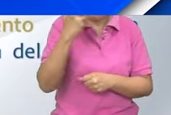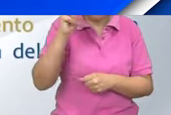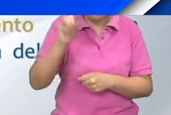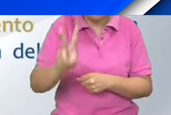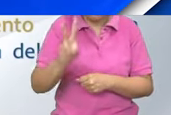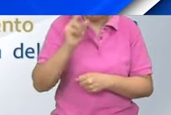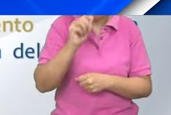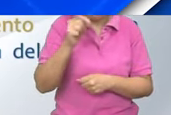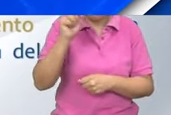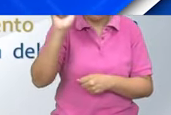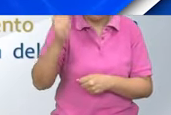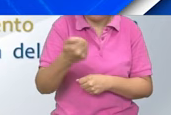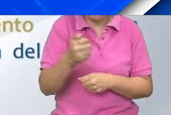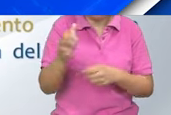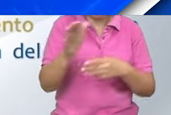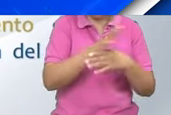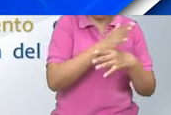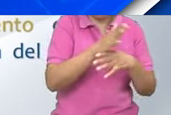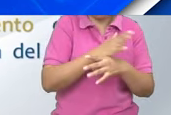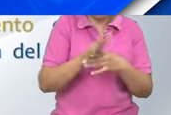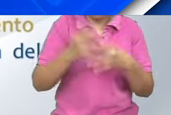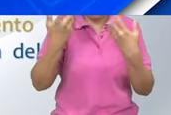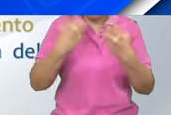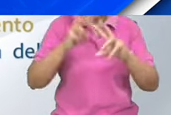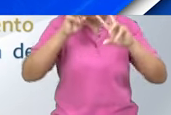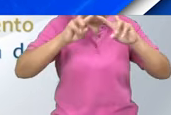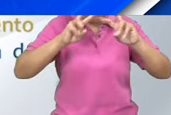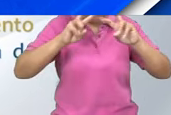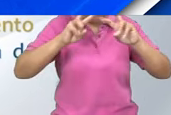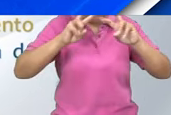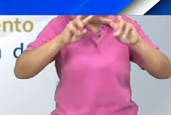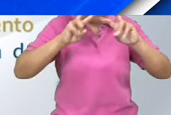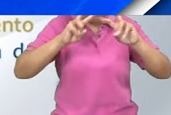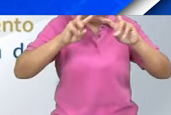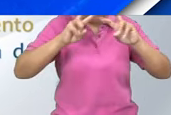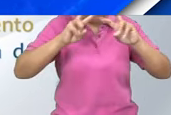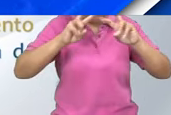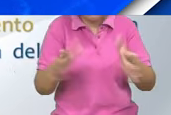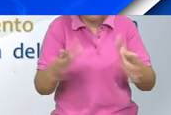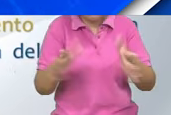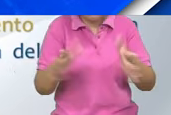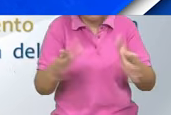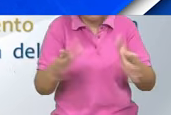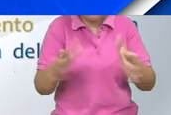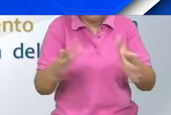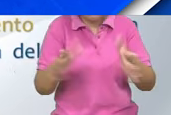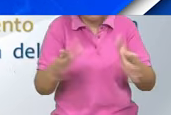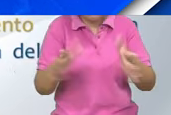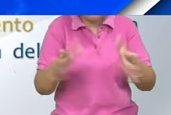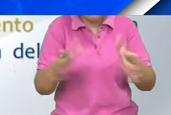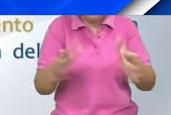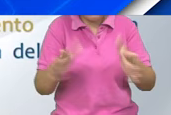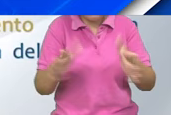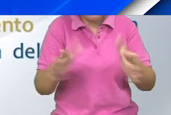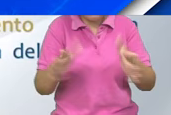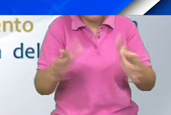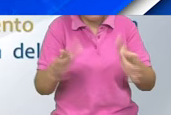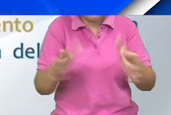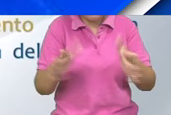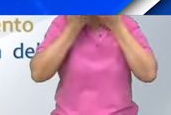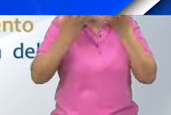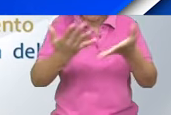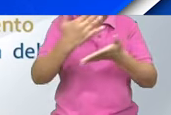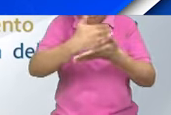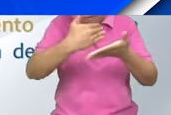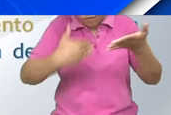92.07%. De las distintas unidades de auditoría interna se aprobaron 494 informes